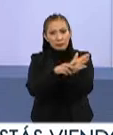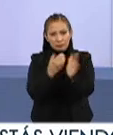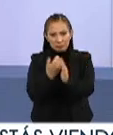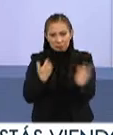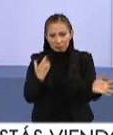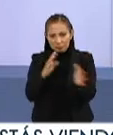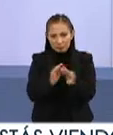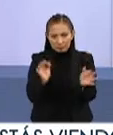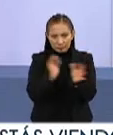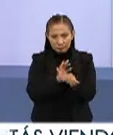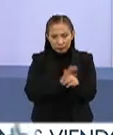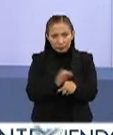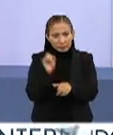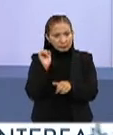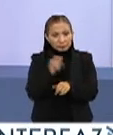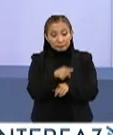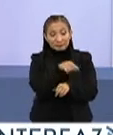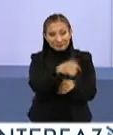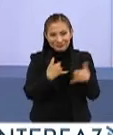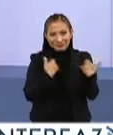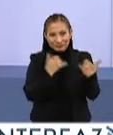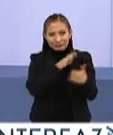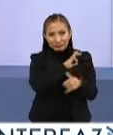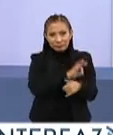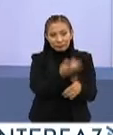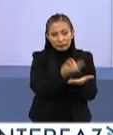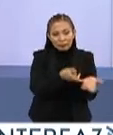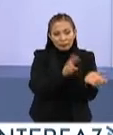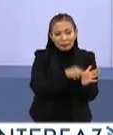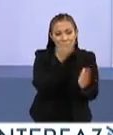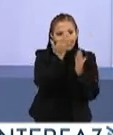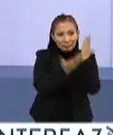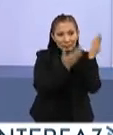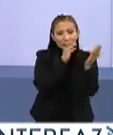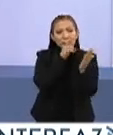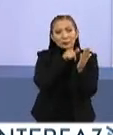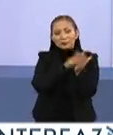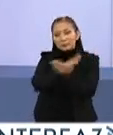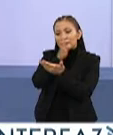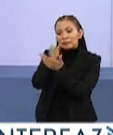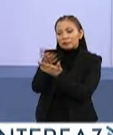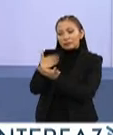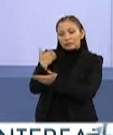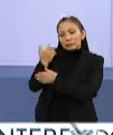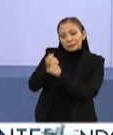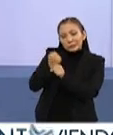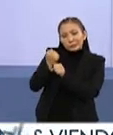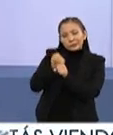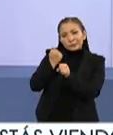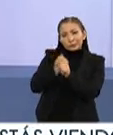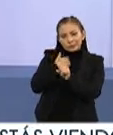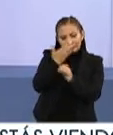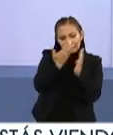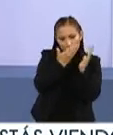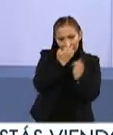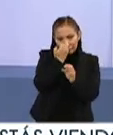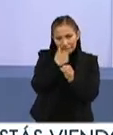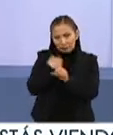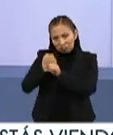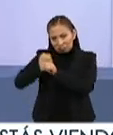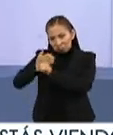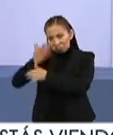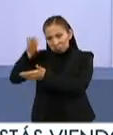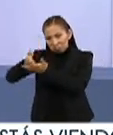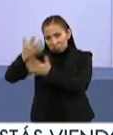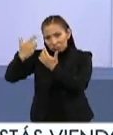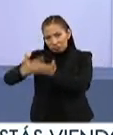platicando, que es precisamente que los jóvenes puedan tener una mejor preparación tanto teórica como práctica,